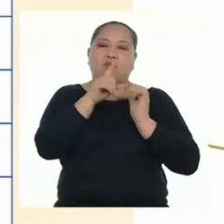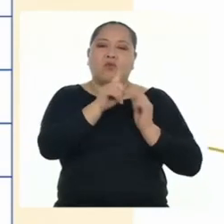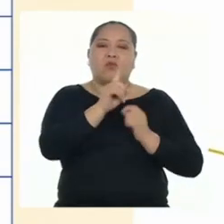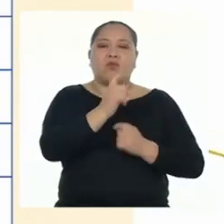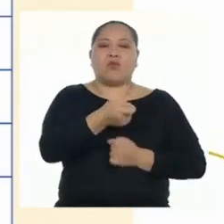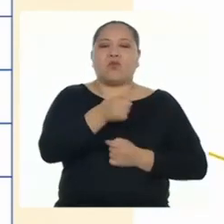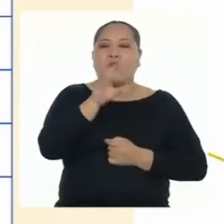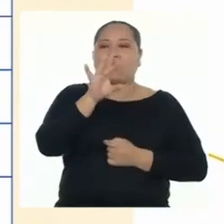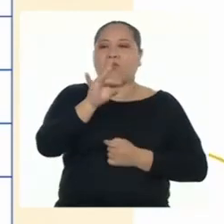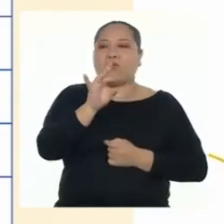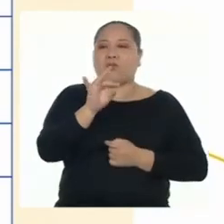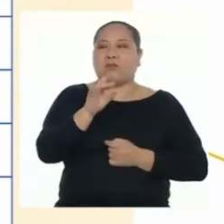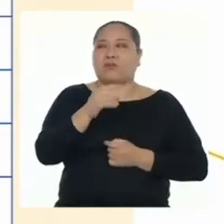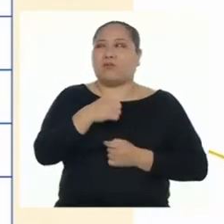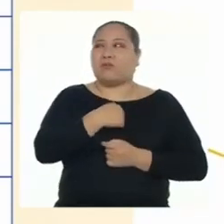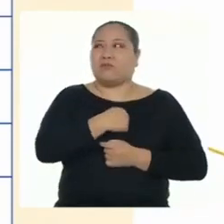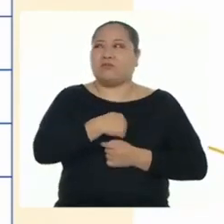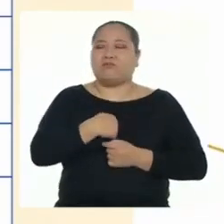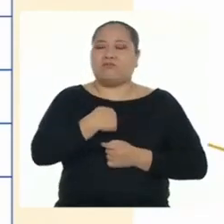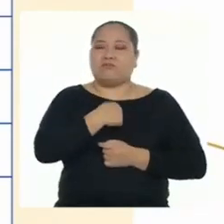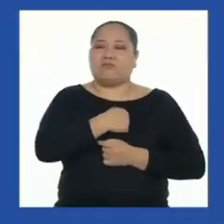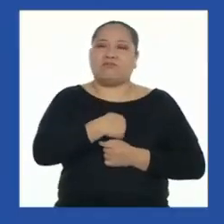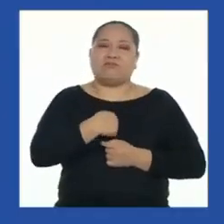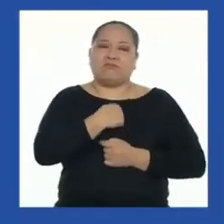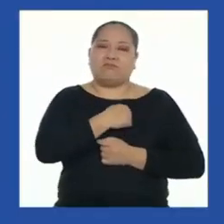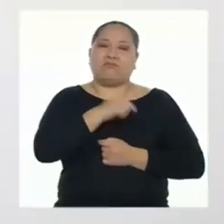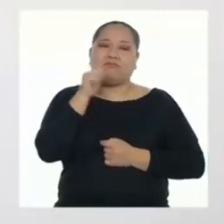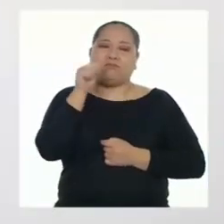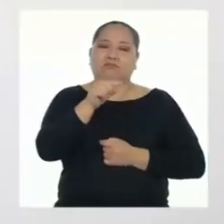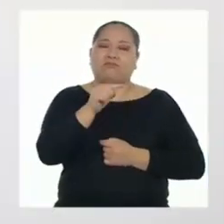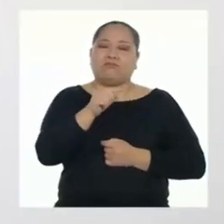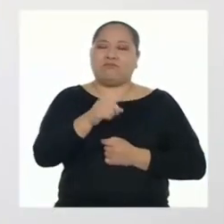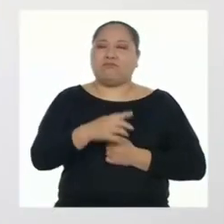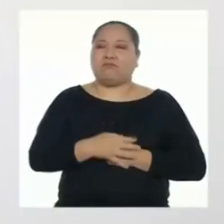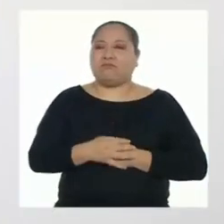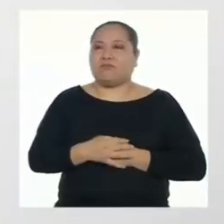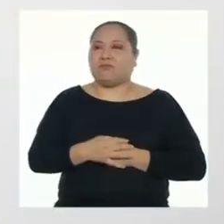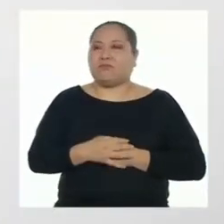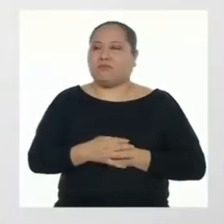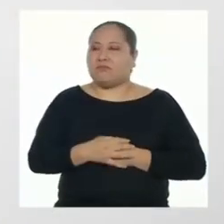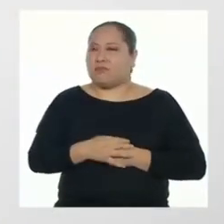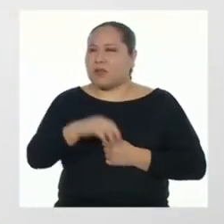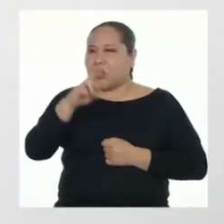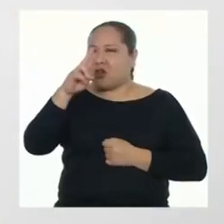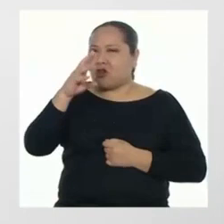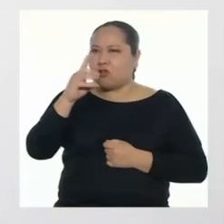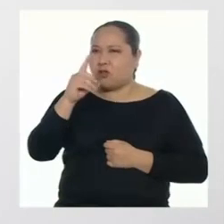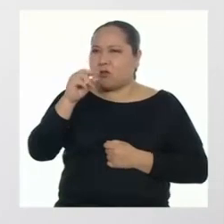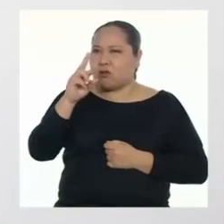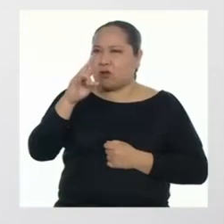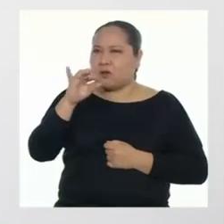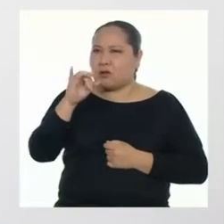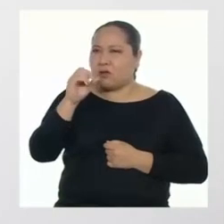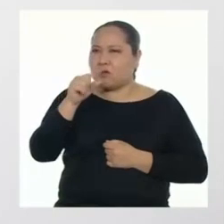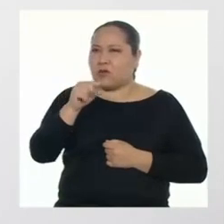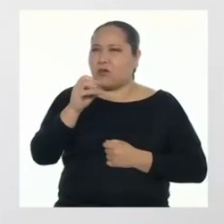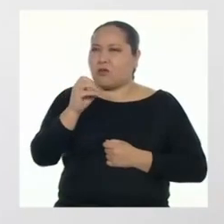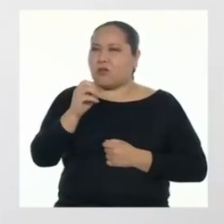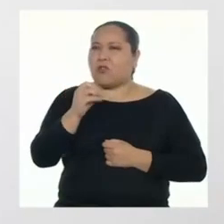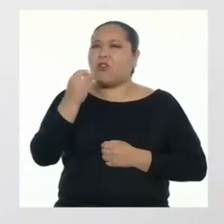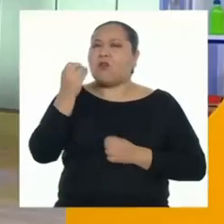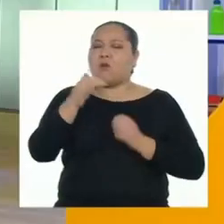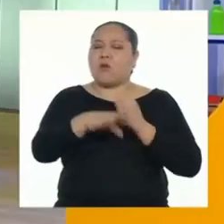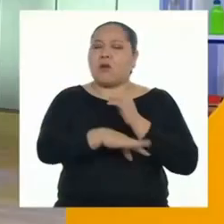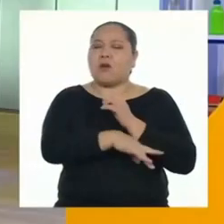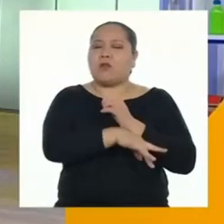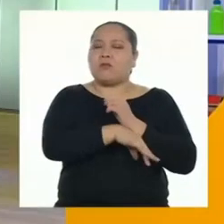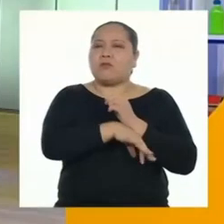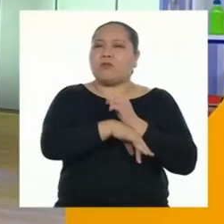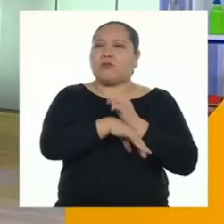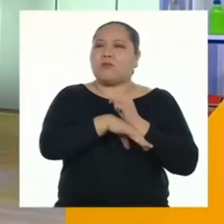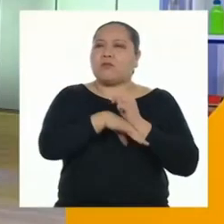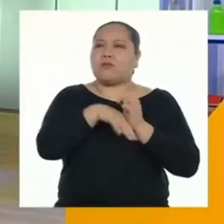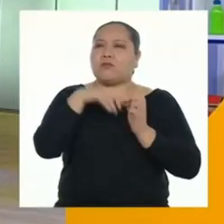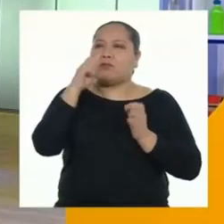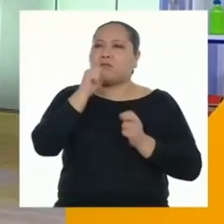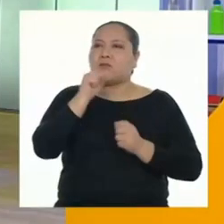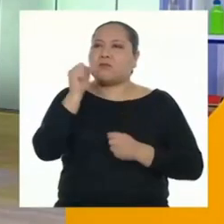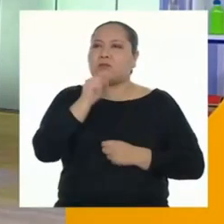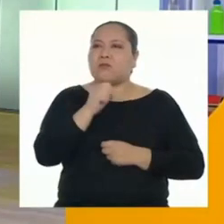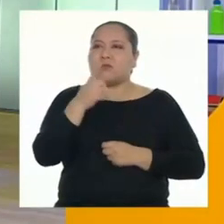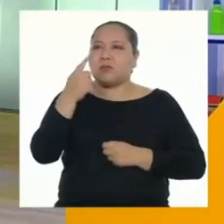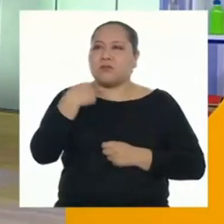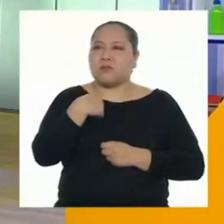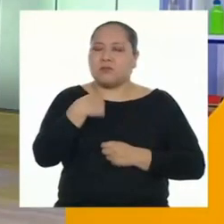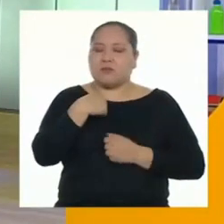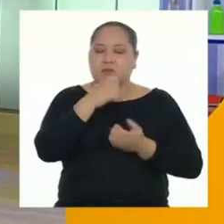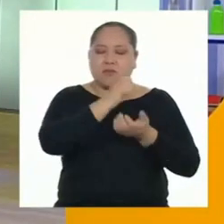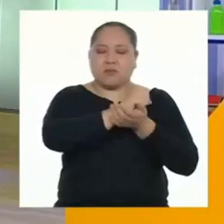centímetros. ¡Ay, qué mal ha pasado Donatella! Rodrigo, ¿cómo fue eso de que la raíz se redujo? Sí, todo